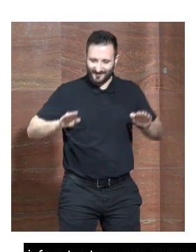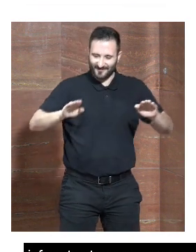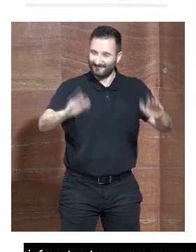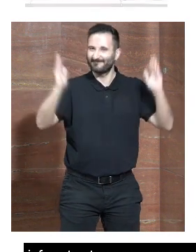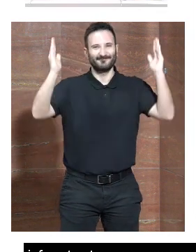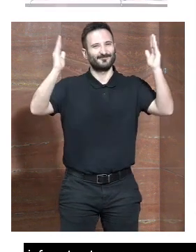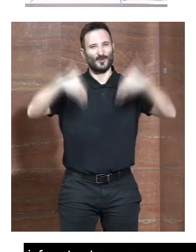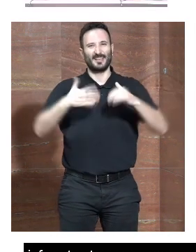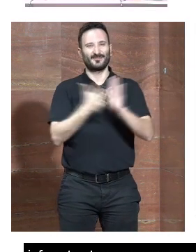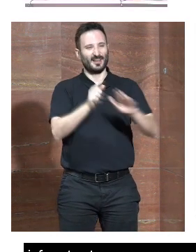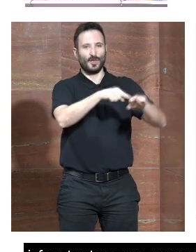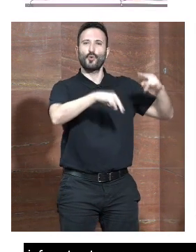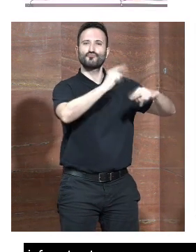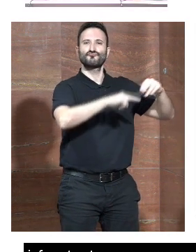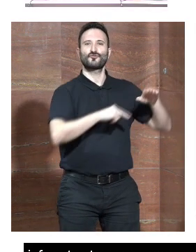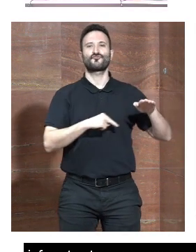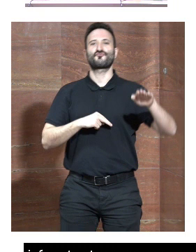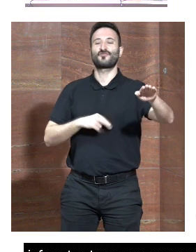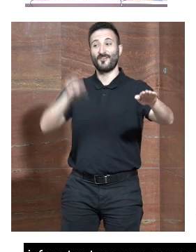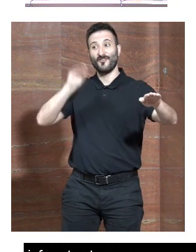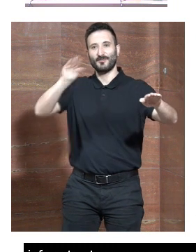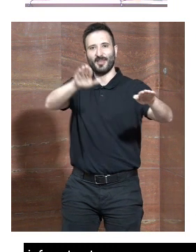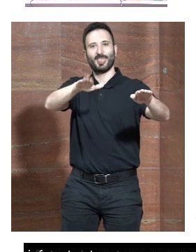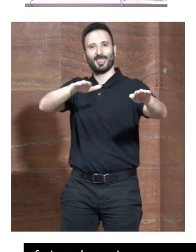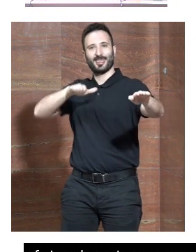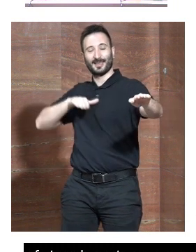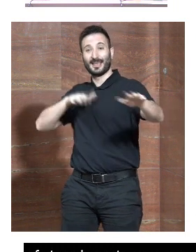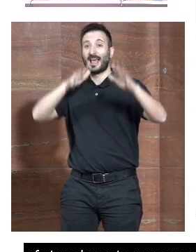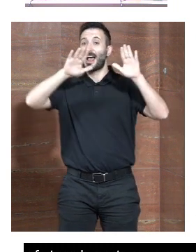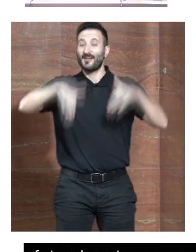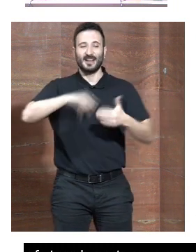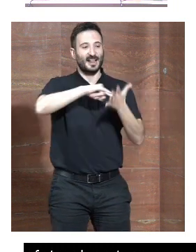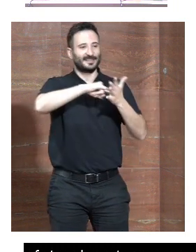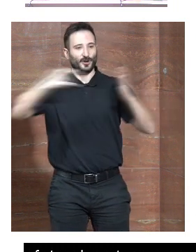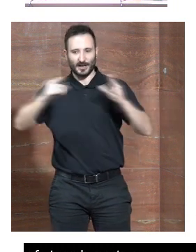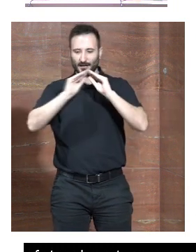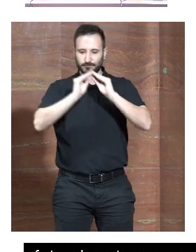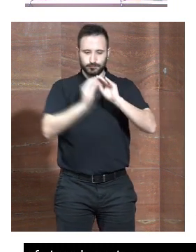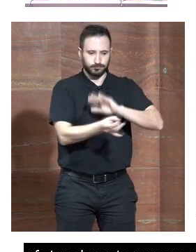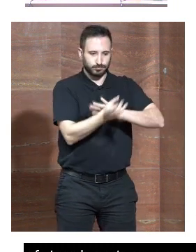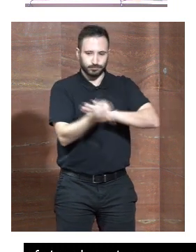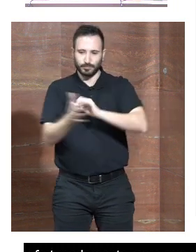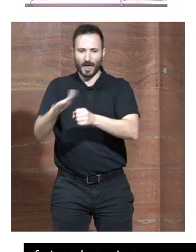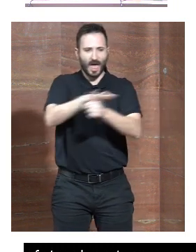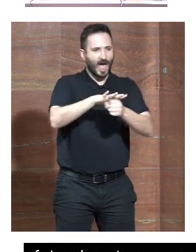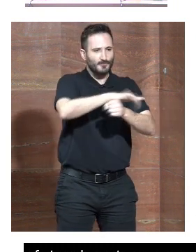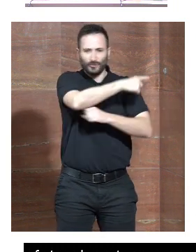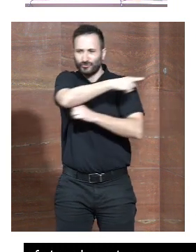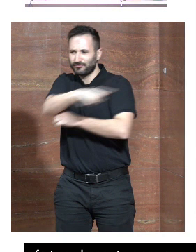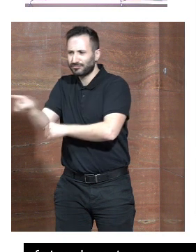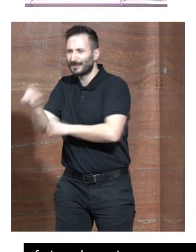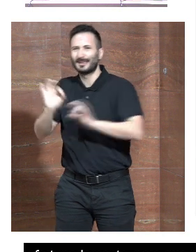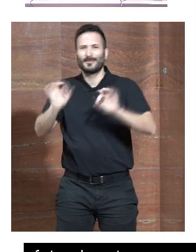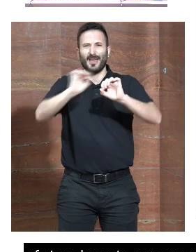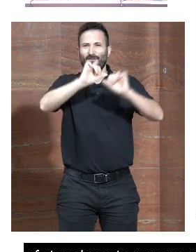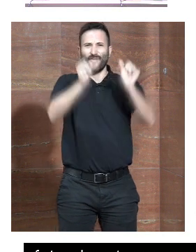realmente. Entonces, lo que vemos ahí, lo que estamos viendo es que todo este despliegue de tecnologías en todos los ámbitos que se ha producido de